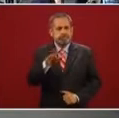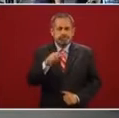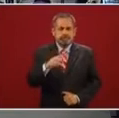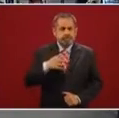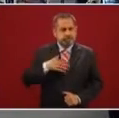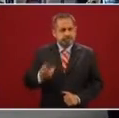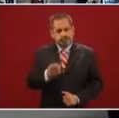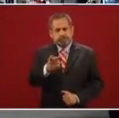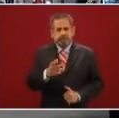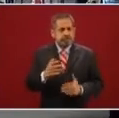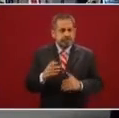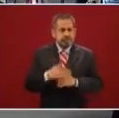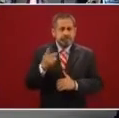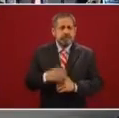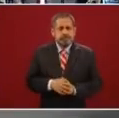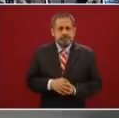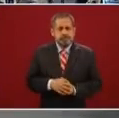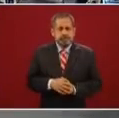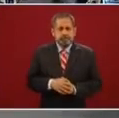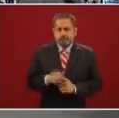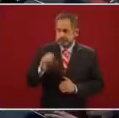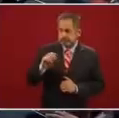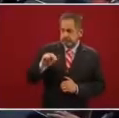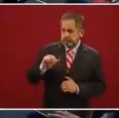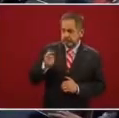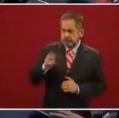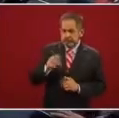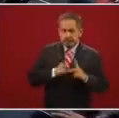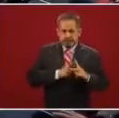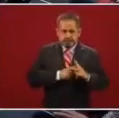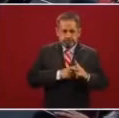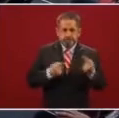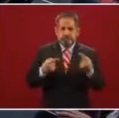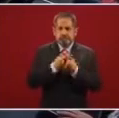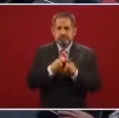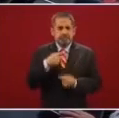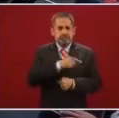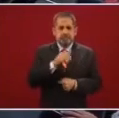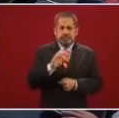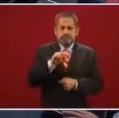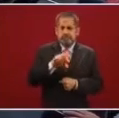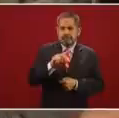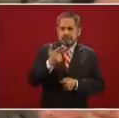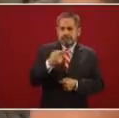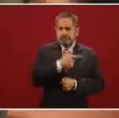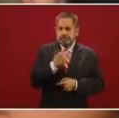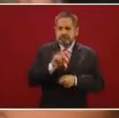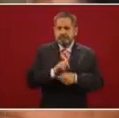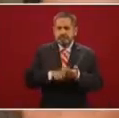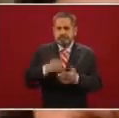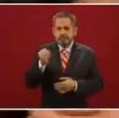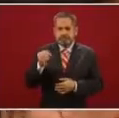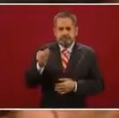Mi pregunta es, ¿por qué las cifras de Conagua no coinciden con las de la Comisión Nacional de Derechos Humanos, que en el 9 de